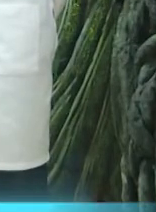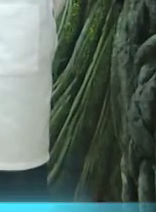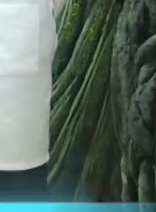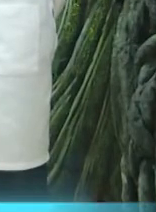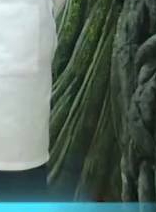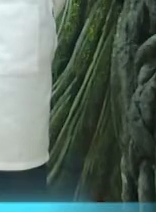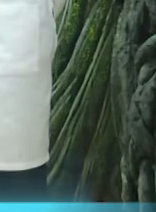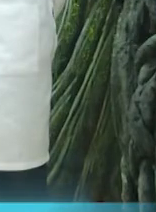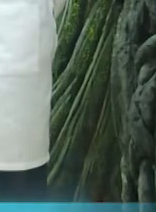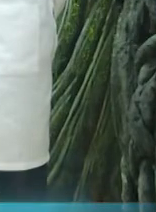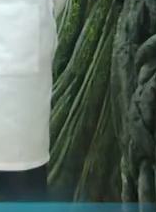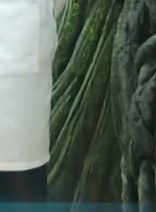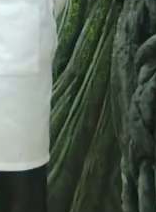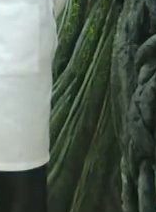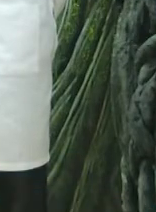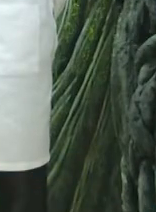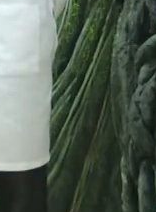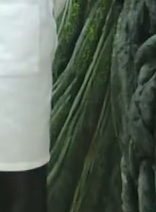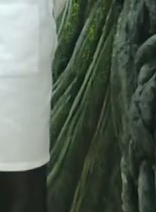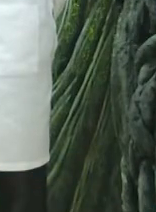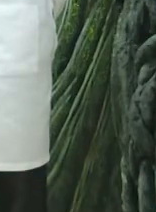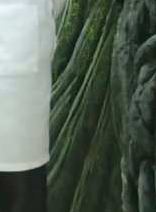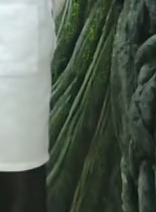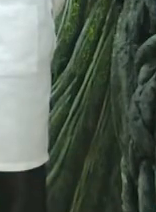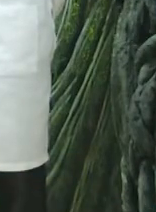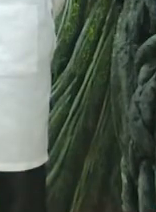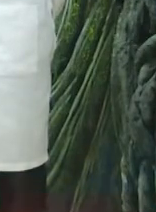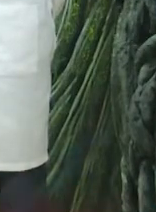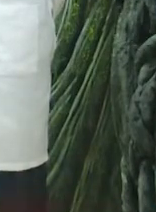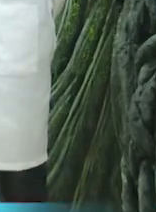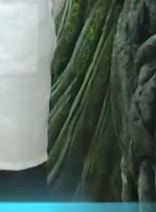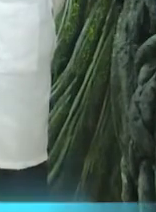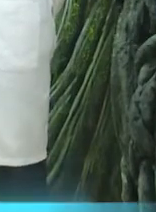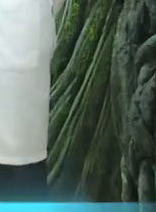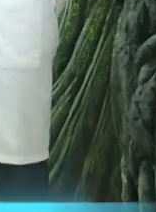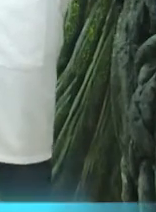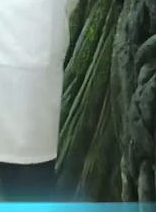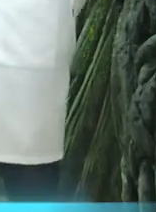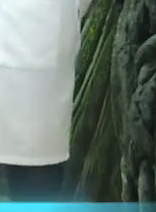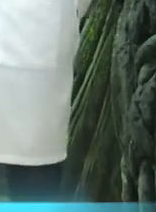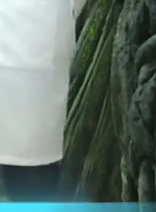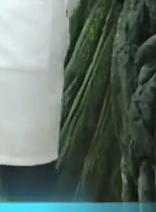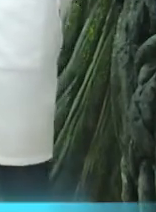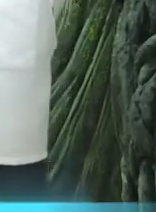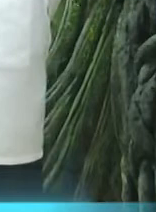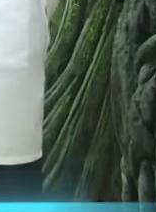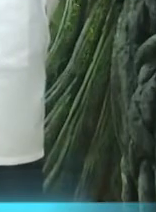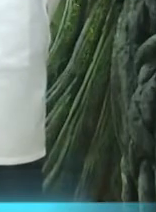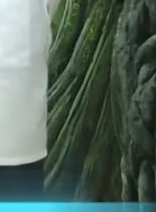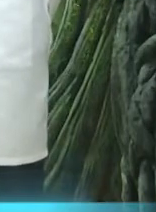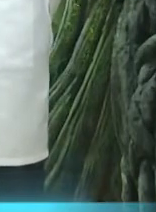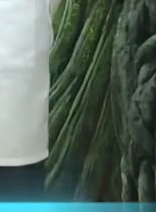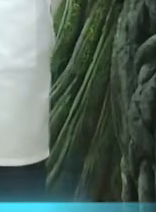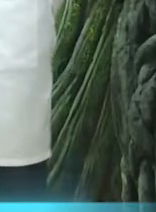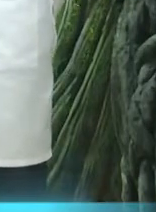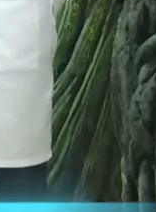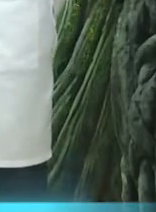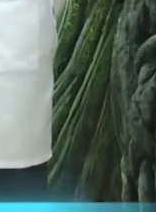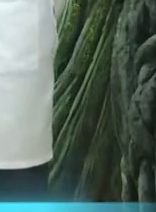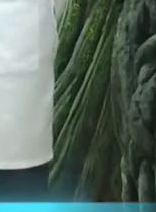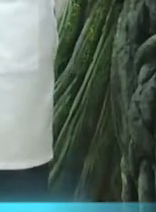que los pacientes inicien tomando el de sin ton para hacer un proceso de desintoxicación luego de toda esa historia clínica que mencionamos